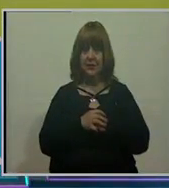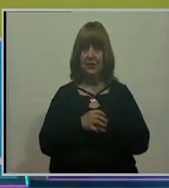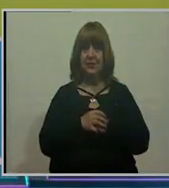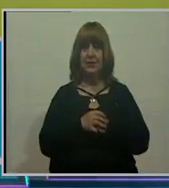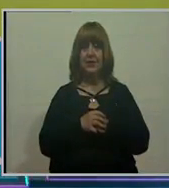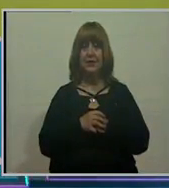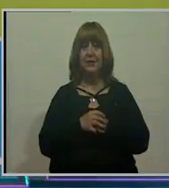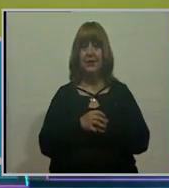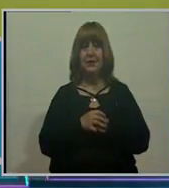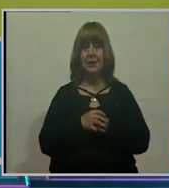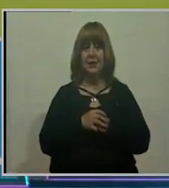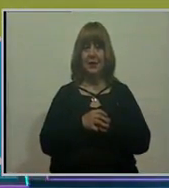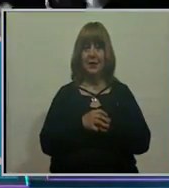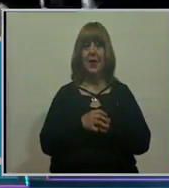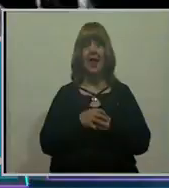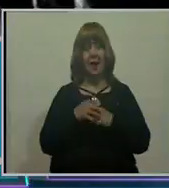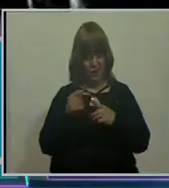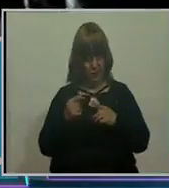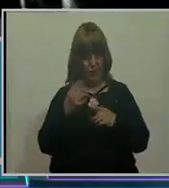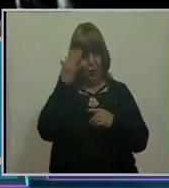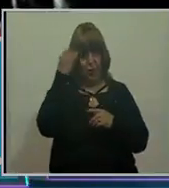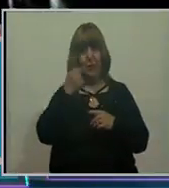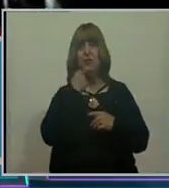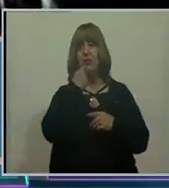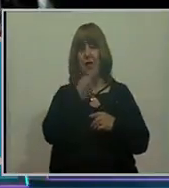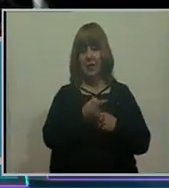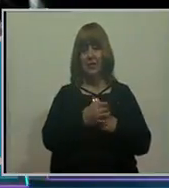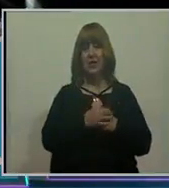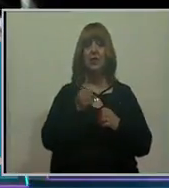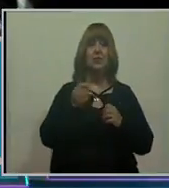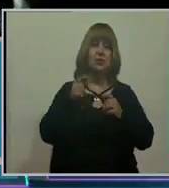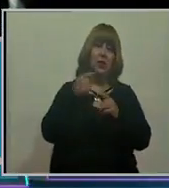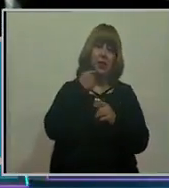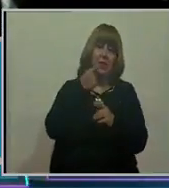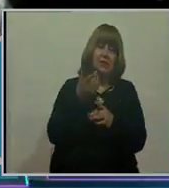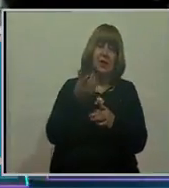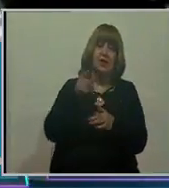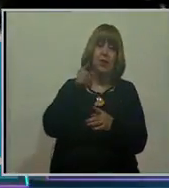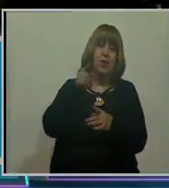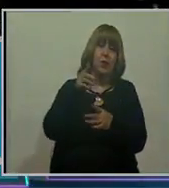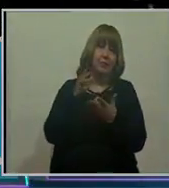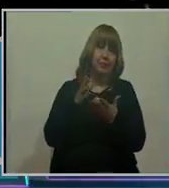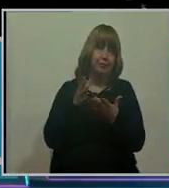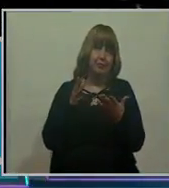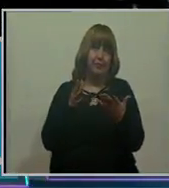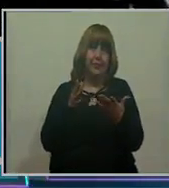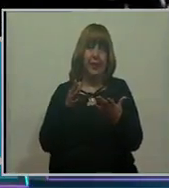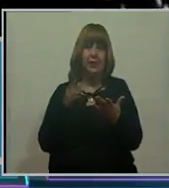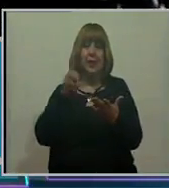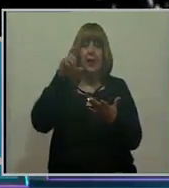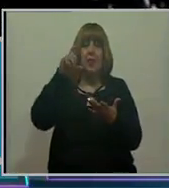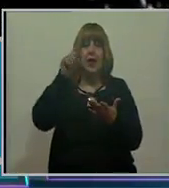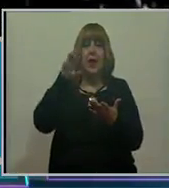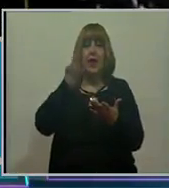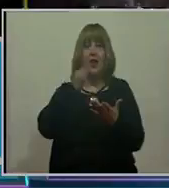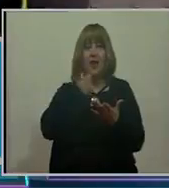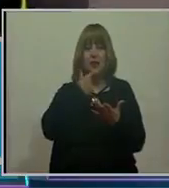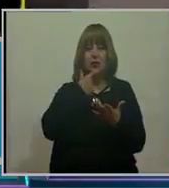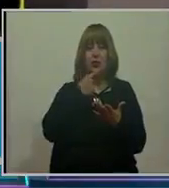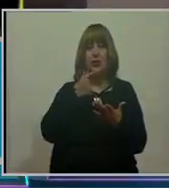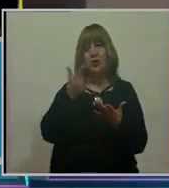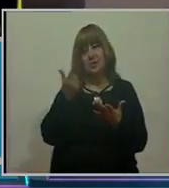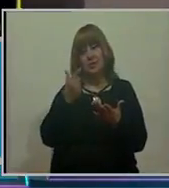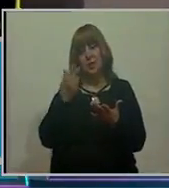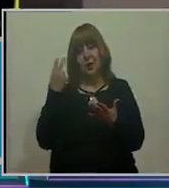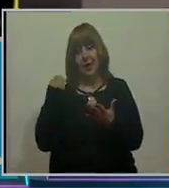Sí. ¿Quieres que te cuente? ¿Quieres que te cuente? Vos te dice, te llama Carlos Cortés, te dice, Rodi, tómese el lunes.